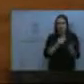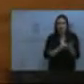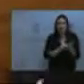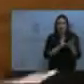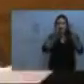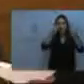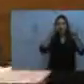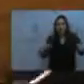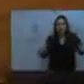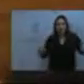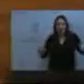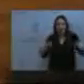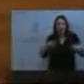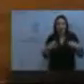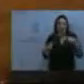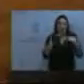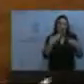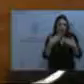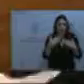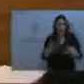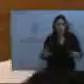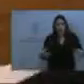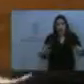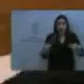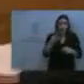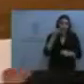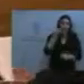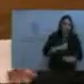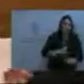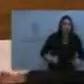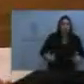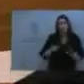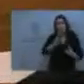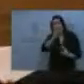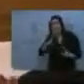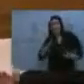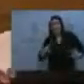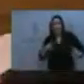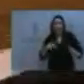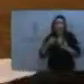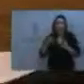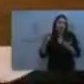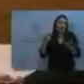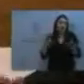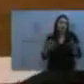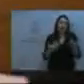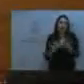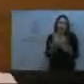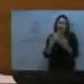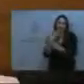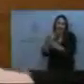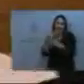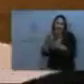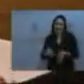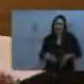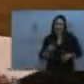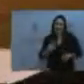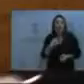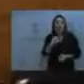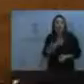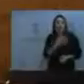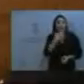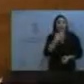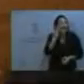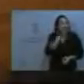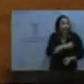recortes. Recortes de Mariano Rajoy, recortes del PP, es el orden del día. Yo muchas veces digo que si Mariano Rajoy